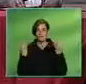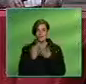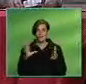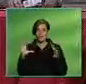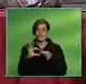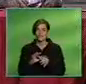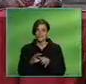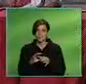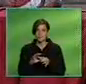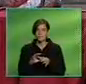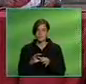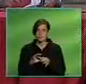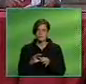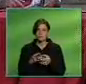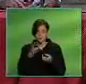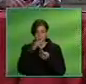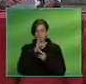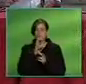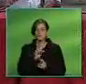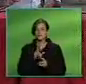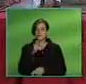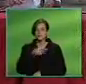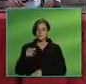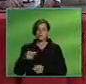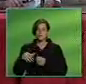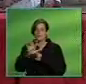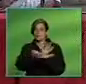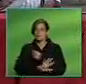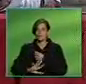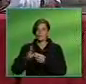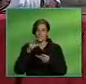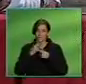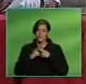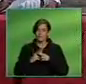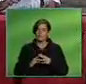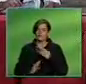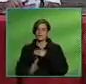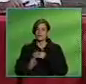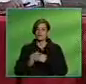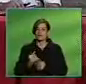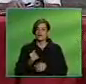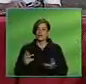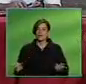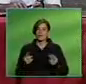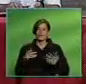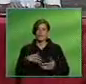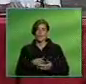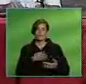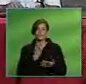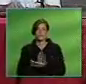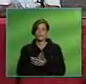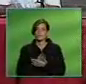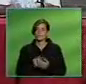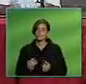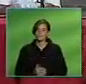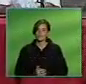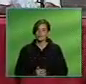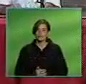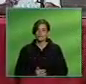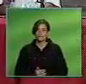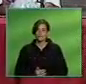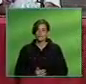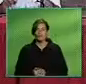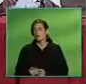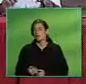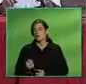unida, respetuoso de la gente, protector de los humildes. Por eso es que le hacen campañas en contra. El delincuente,